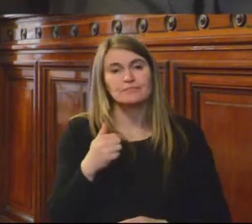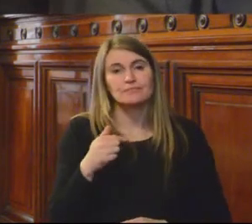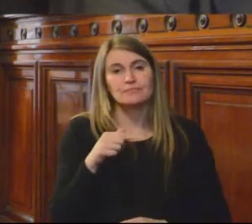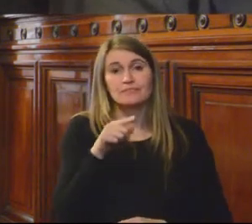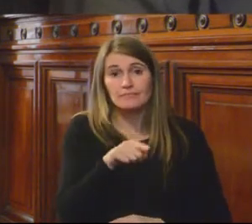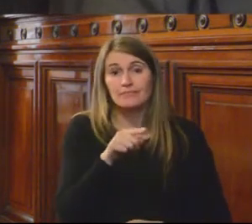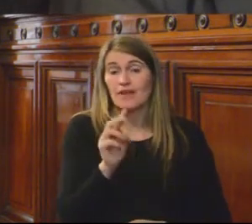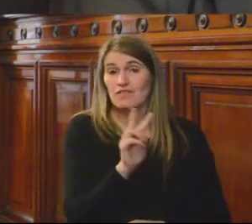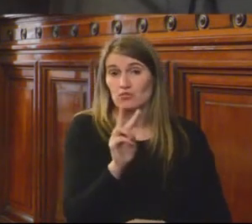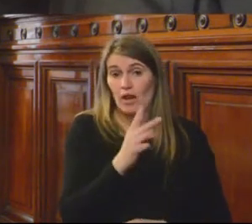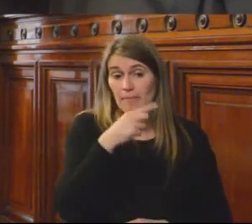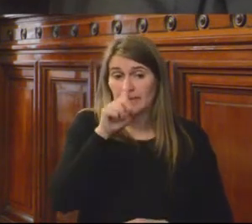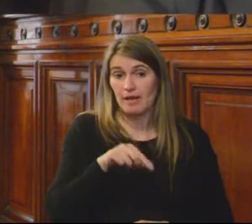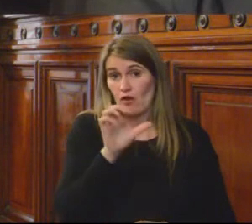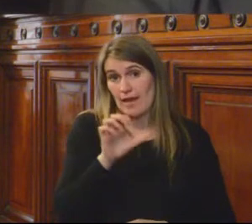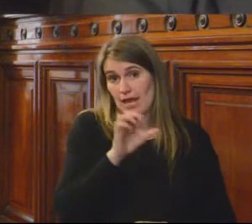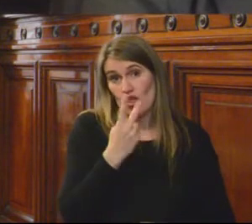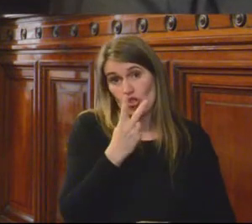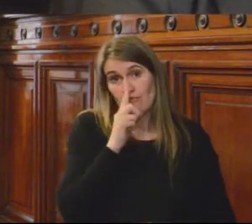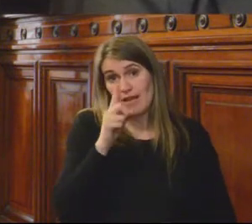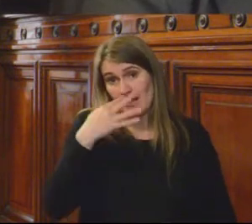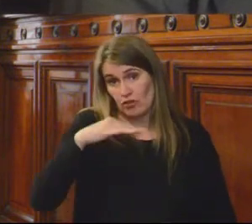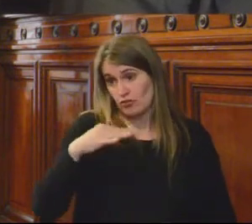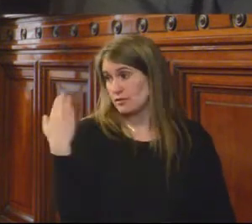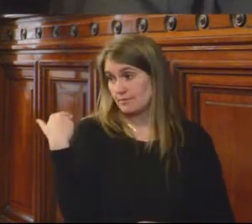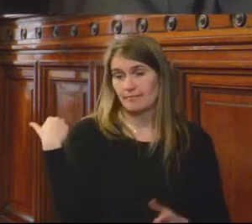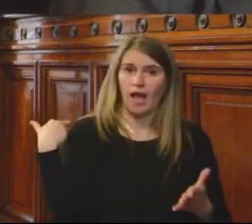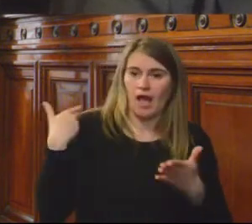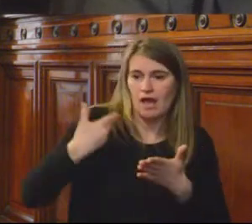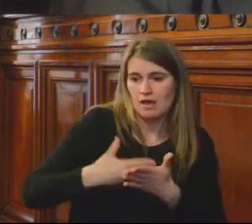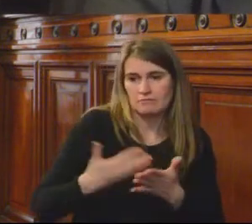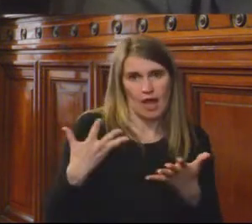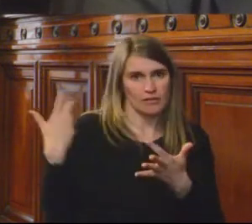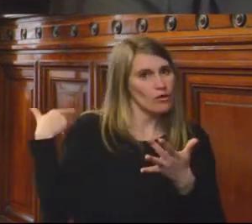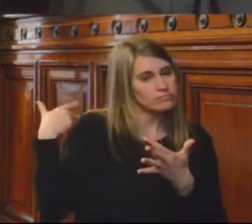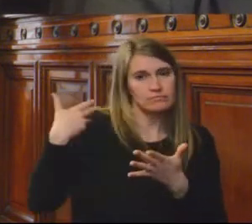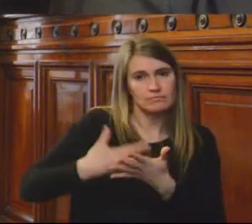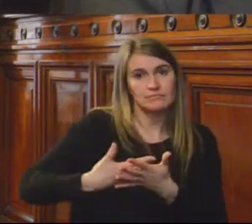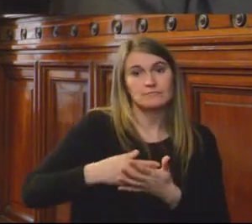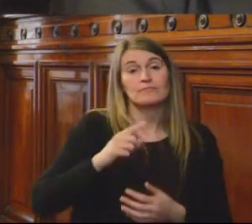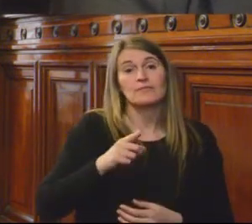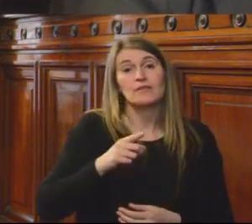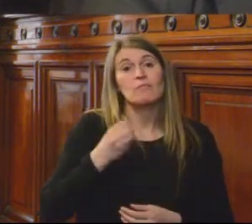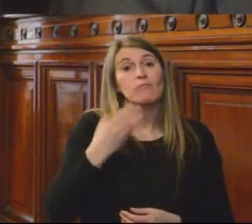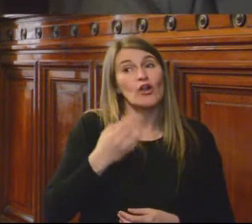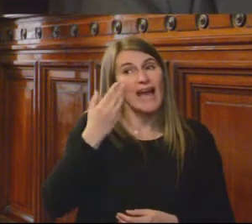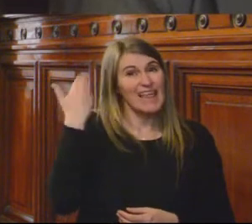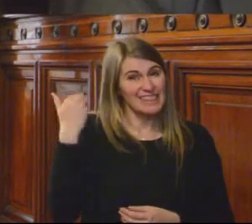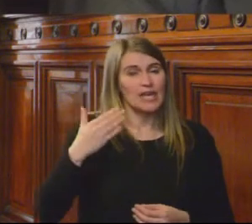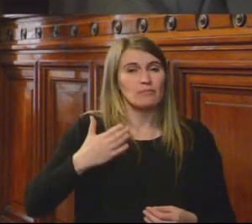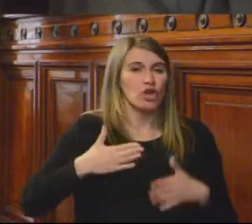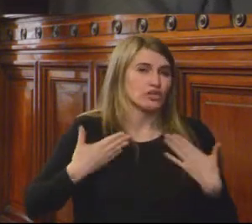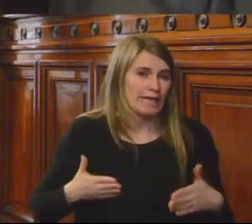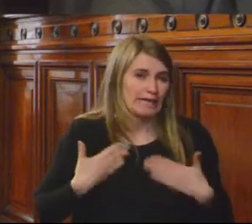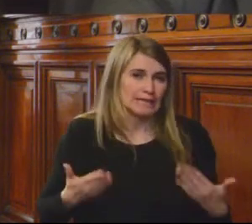el 1 de enero de 2014 hasta esta fecha, a consecuencia pues, de las continuas protestas,